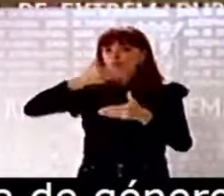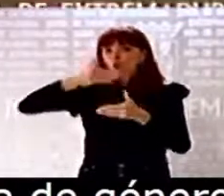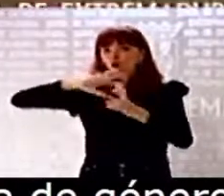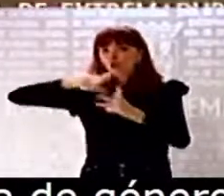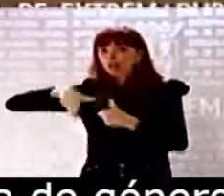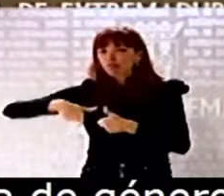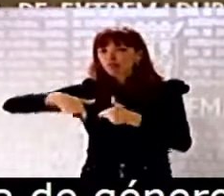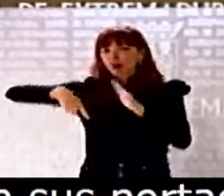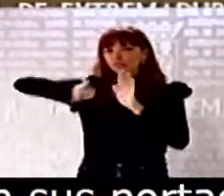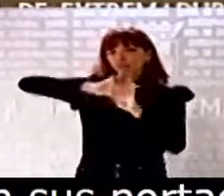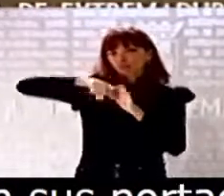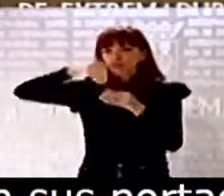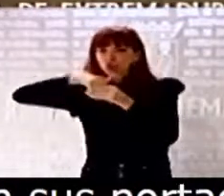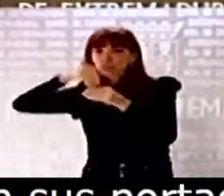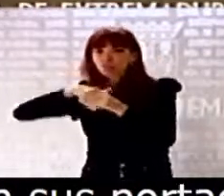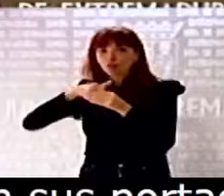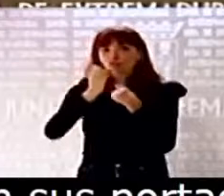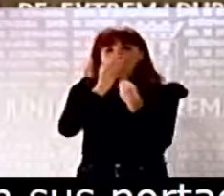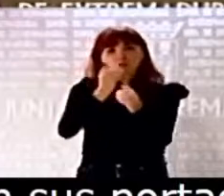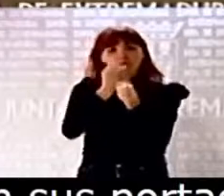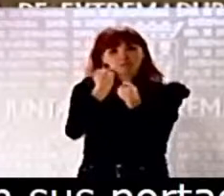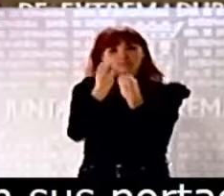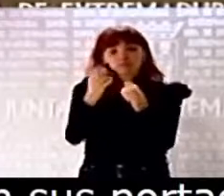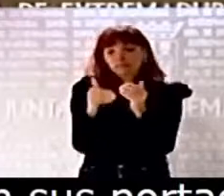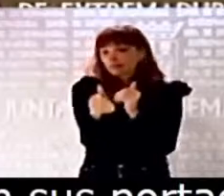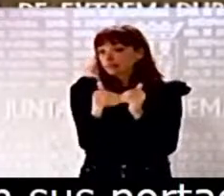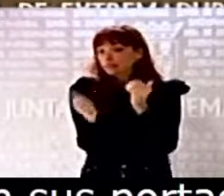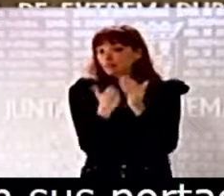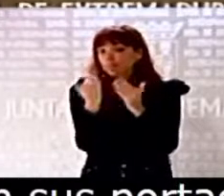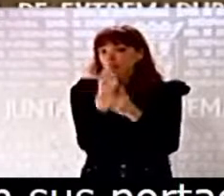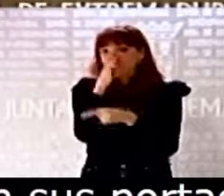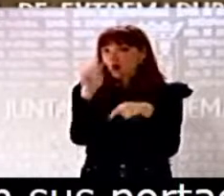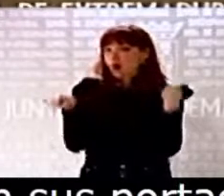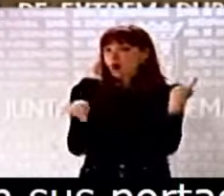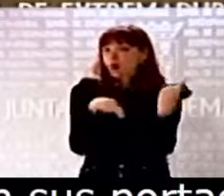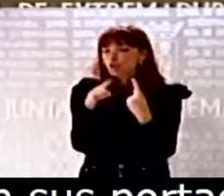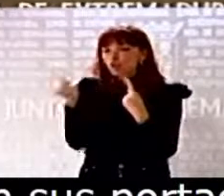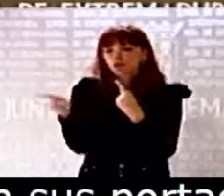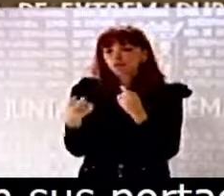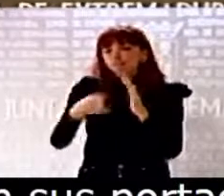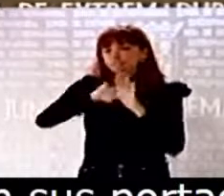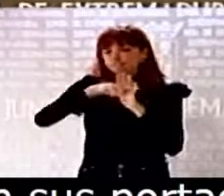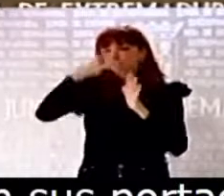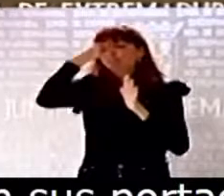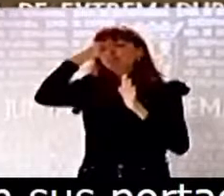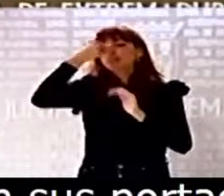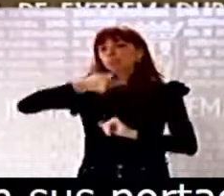y en la información que trasladan en estos días y a lo largo del año la importante